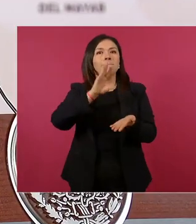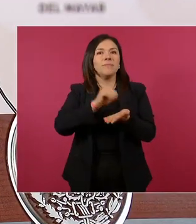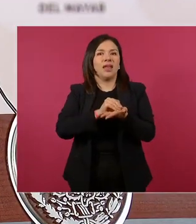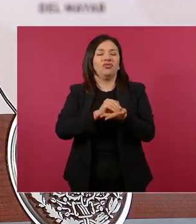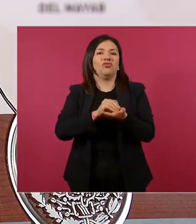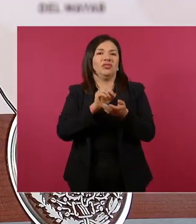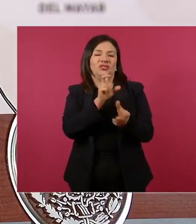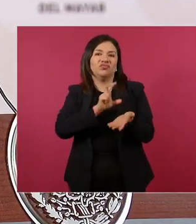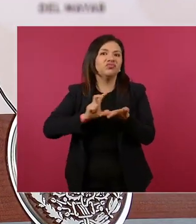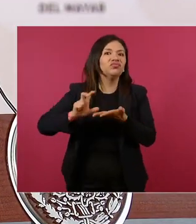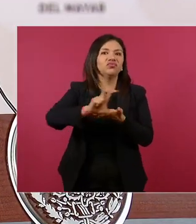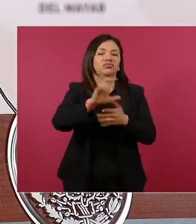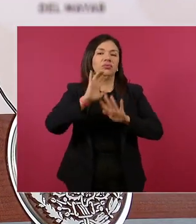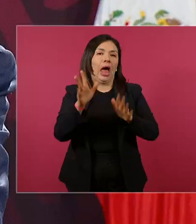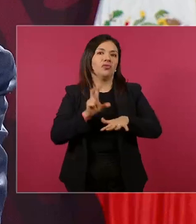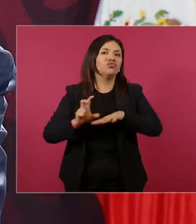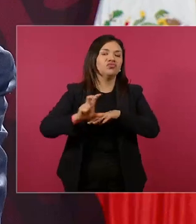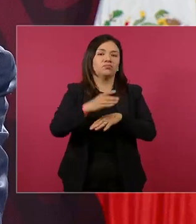va a ser